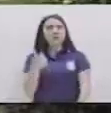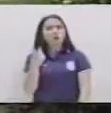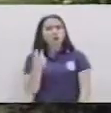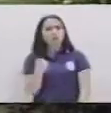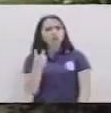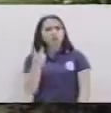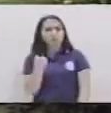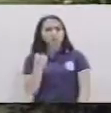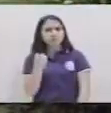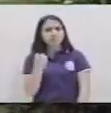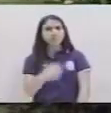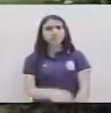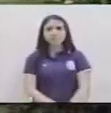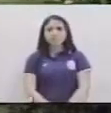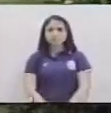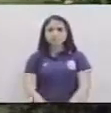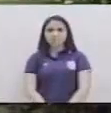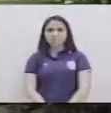otra vez,